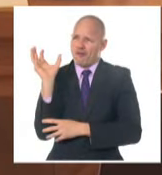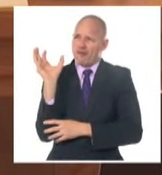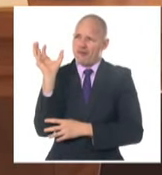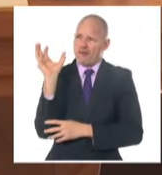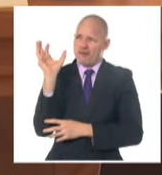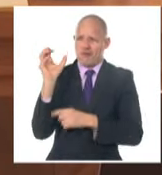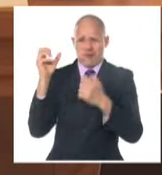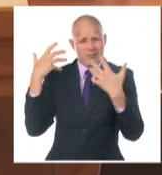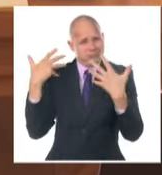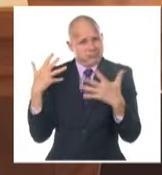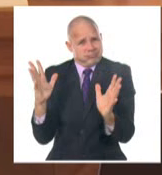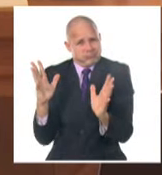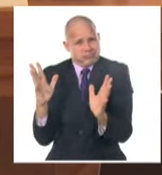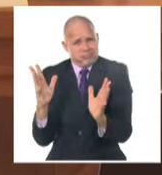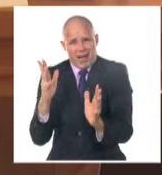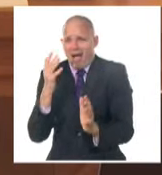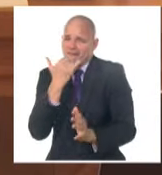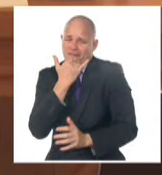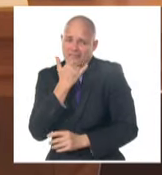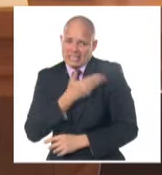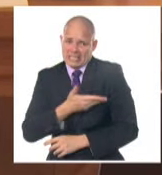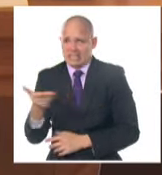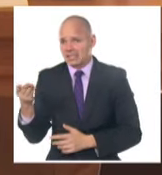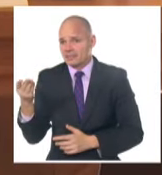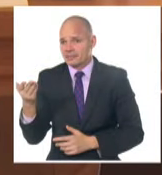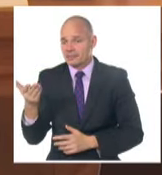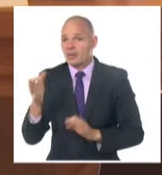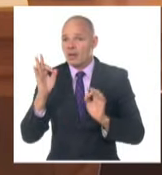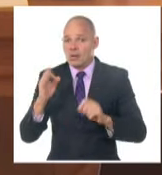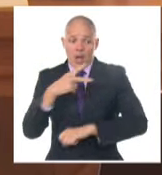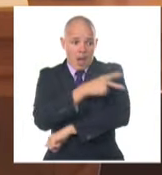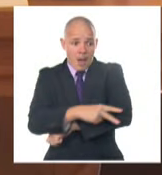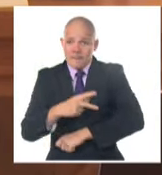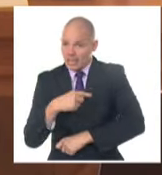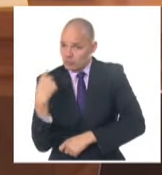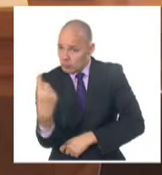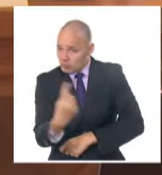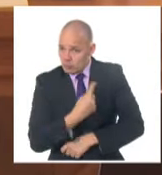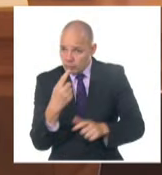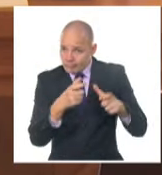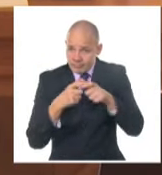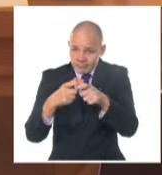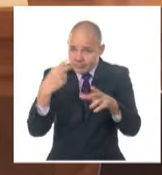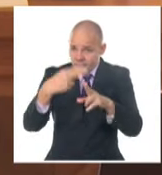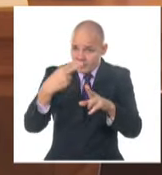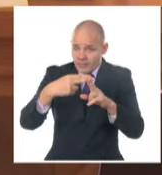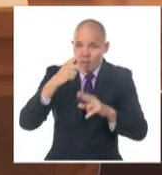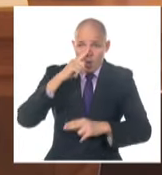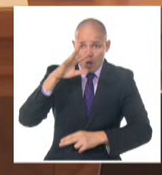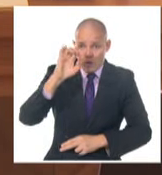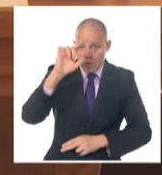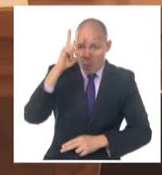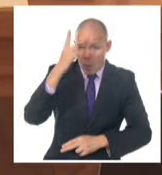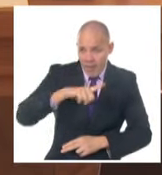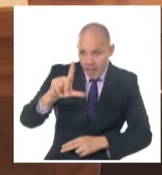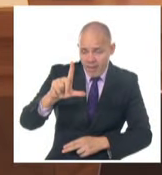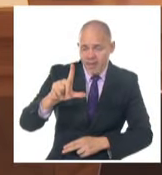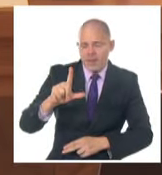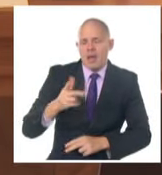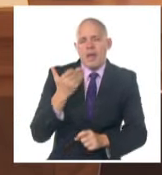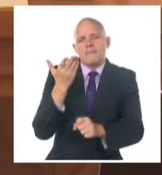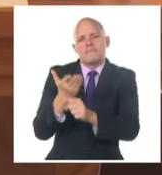el sur, demandamos una urgente democratización del sistema de